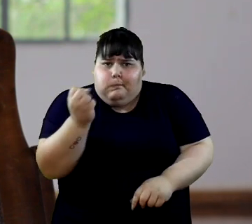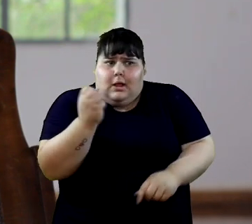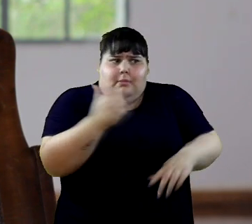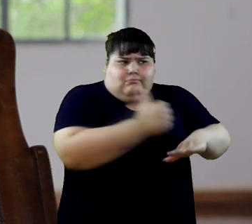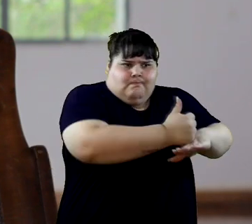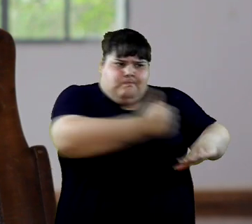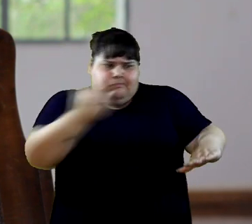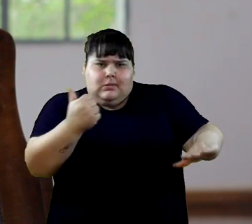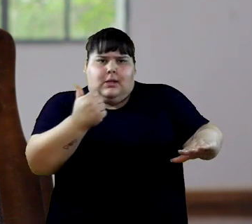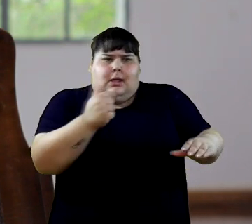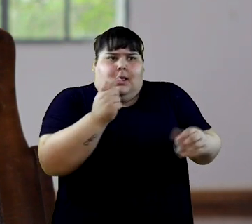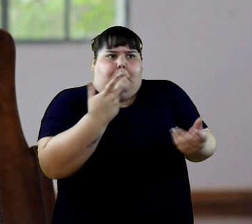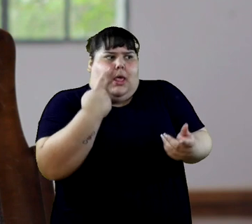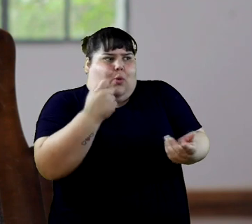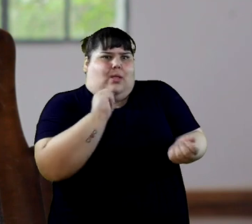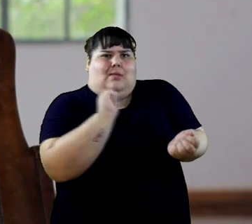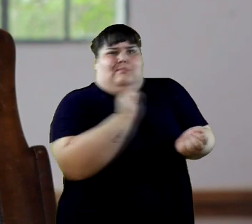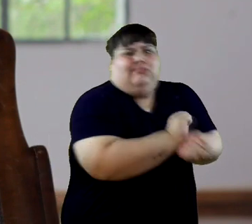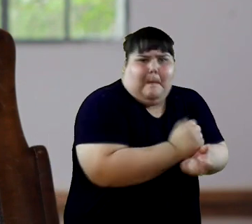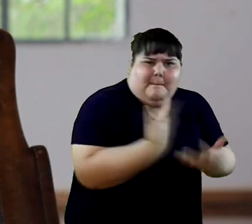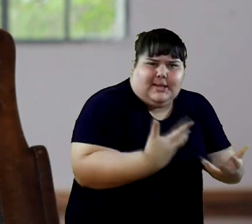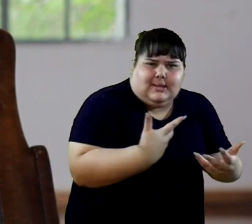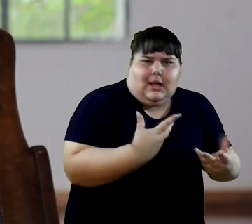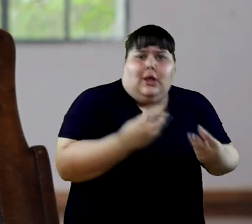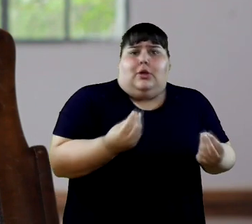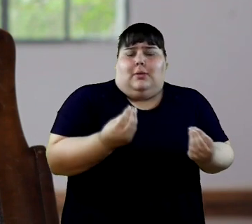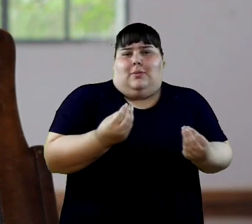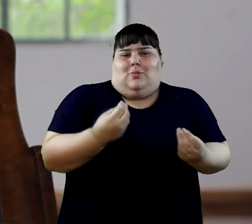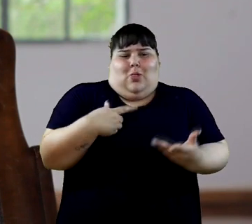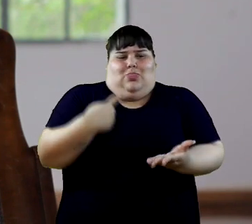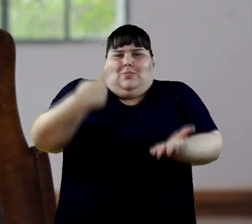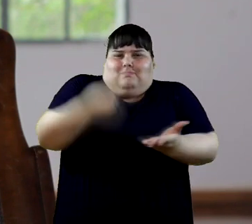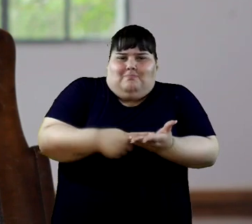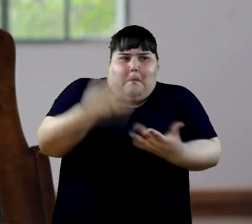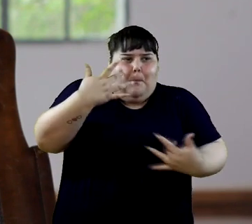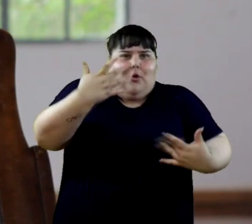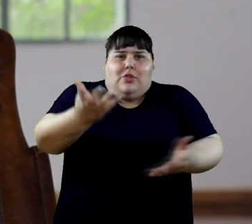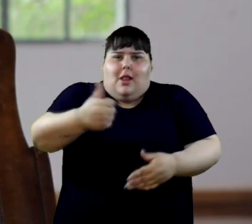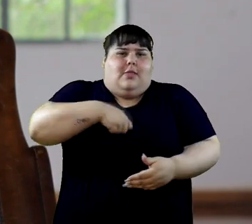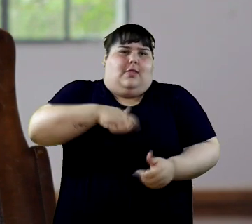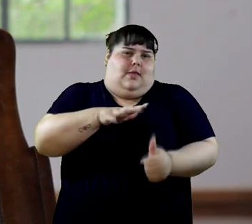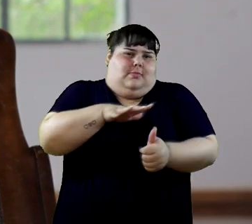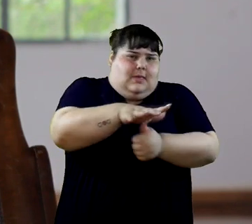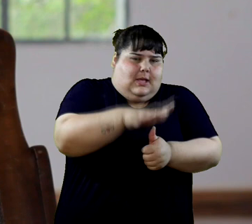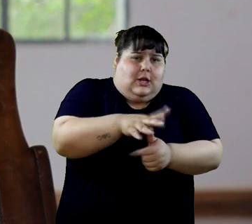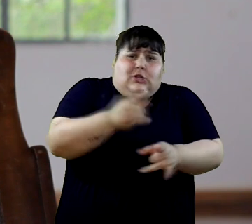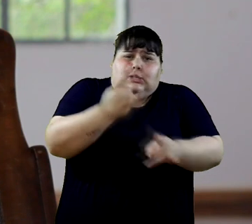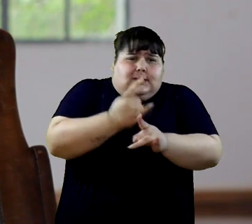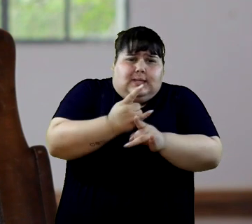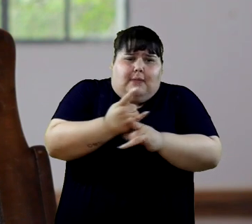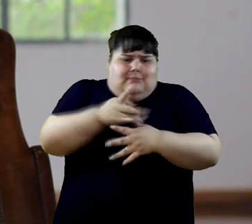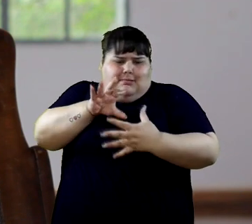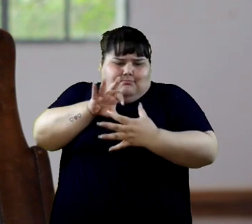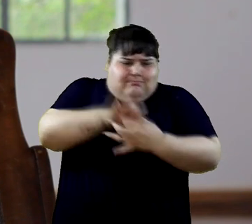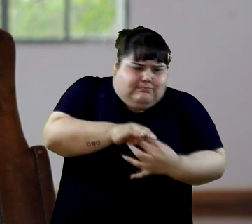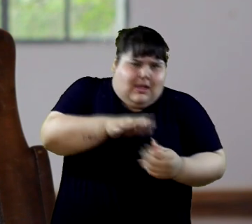de las cadenas cuando decidí exteriorizar mi identidad de género. Esa identidad que siempre había